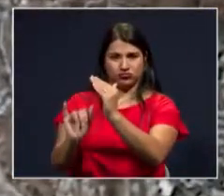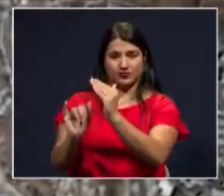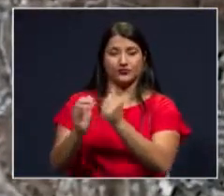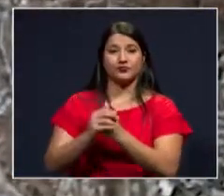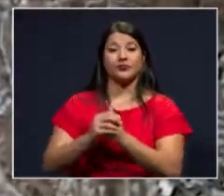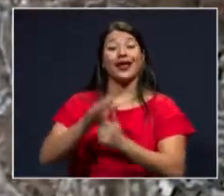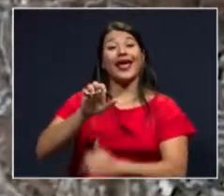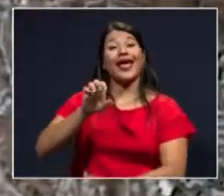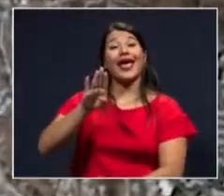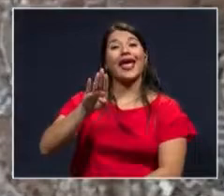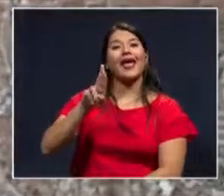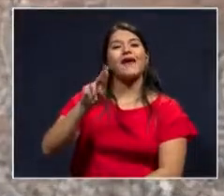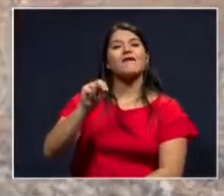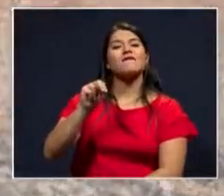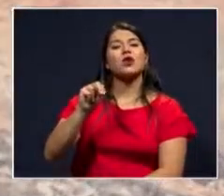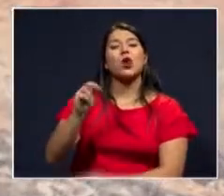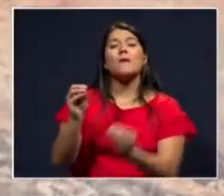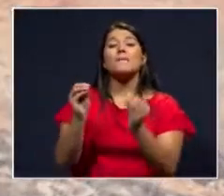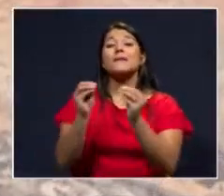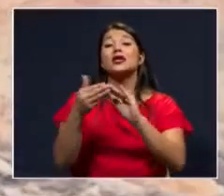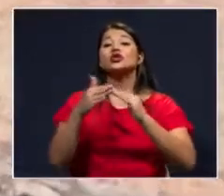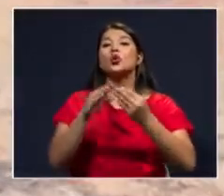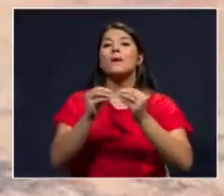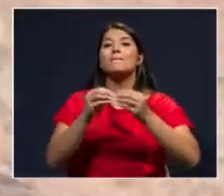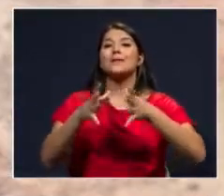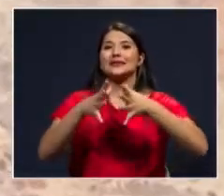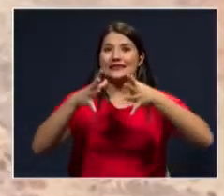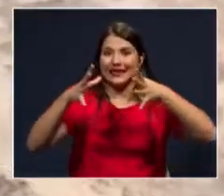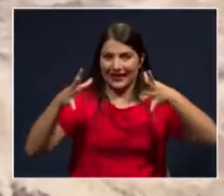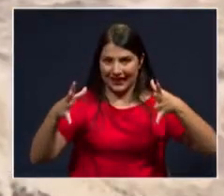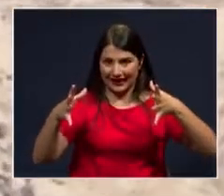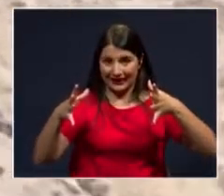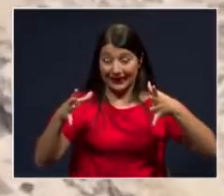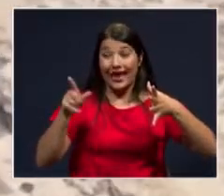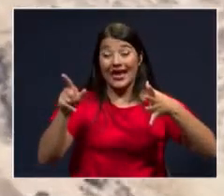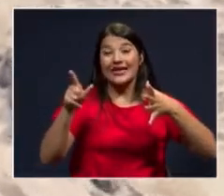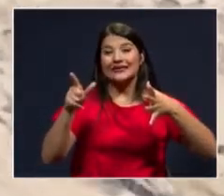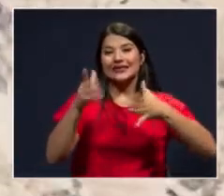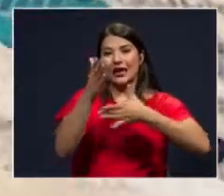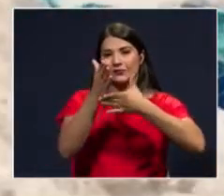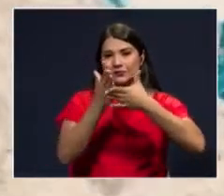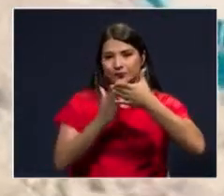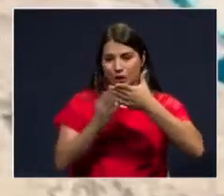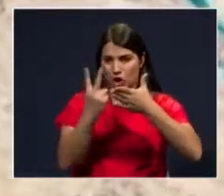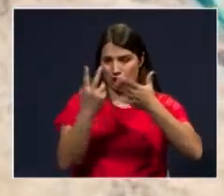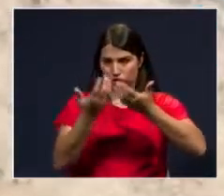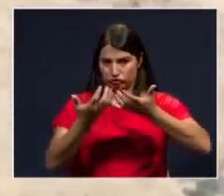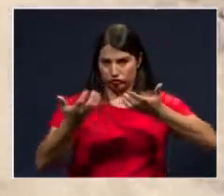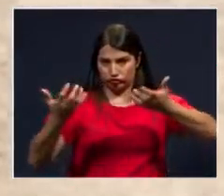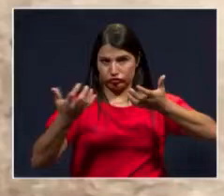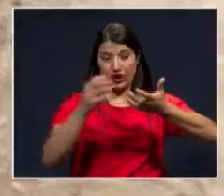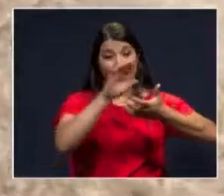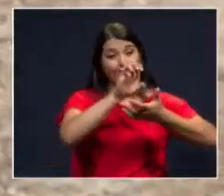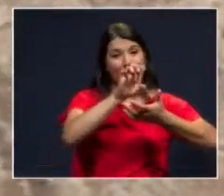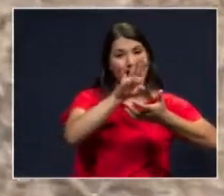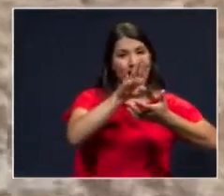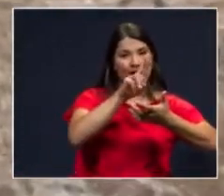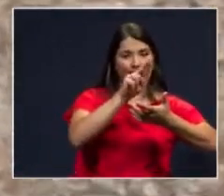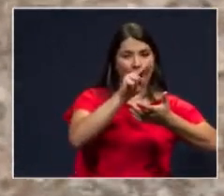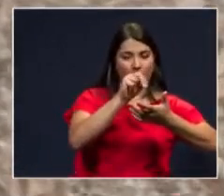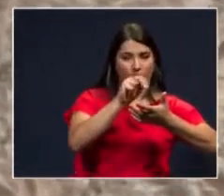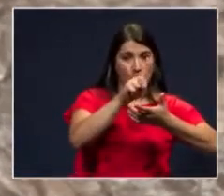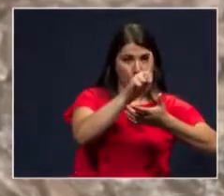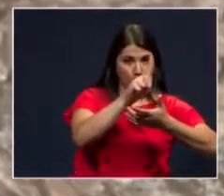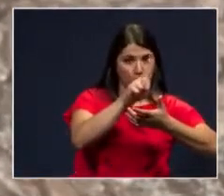Hebrón es la ciudad más grande de Cisjordania. Esta se divide en dos: la parte que se conoce como Hebrón 1 o